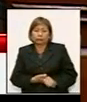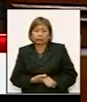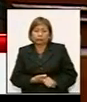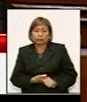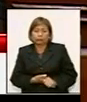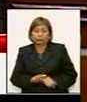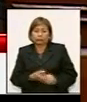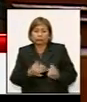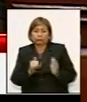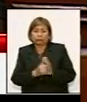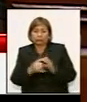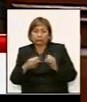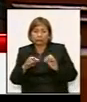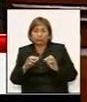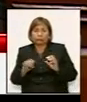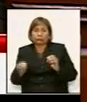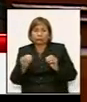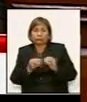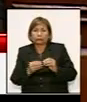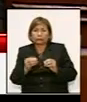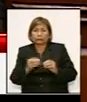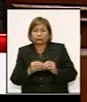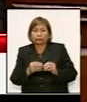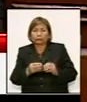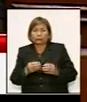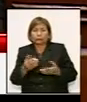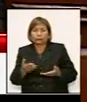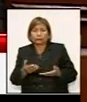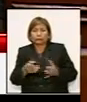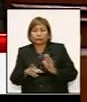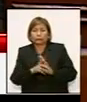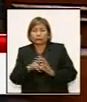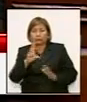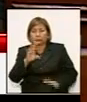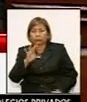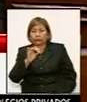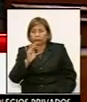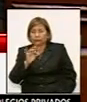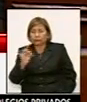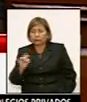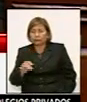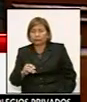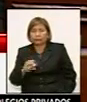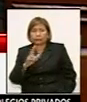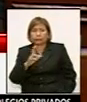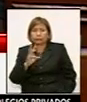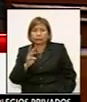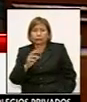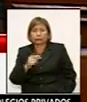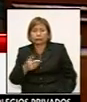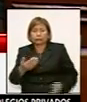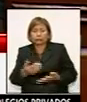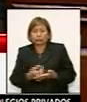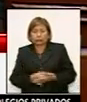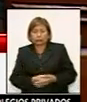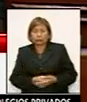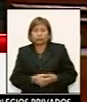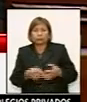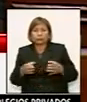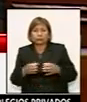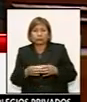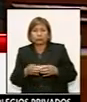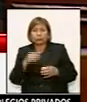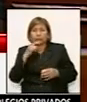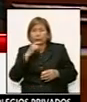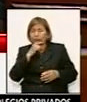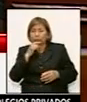que ha permitido sea acumulado al dictamen de los proyectos de ley 2888 y 3606 evacuados por las comisiones de la